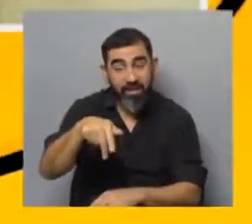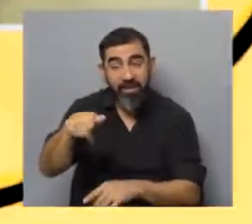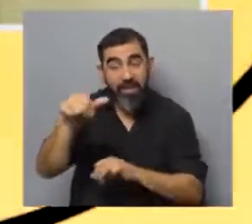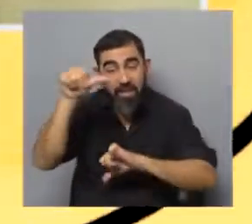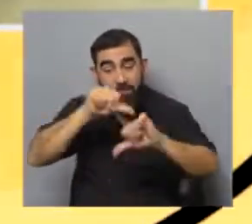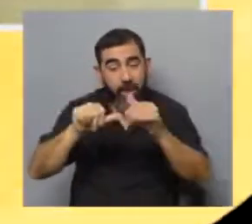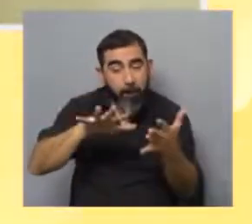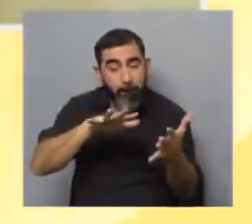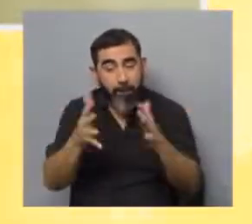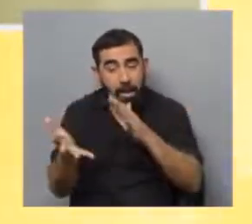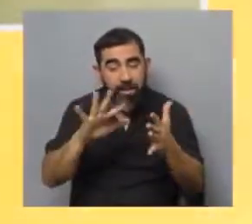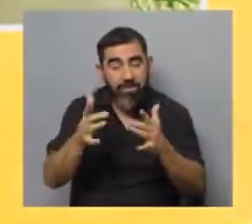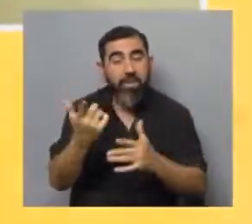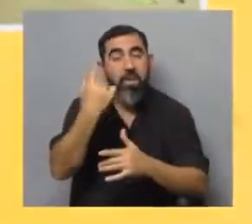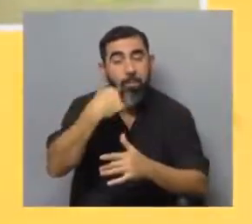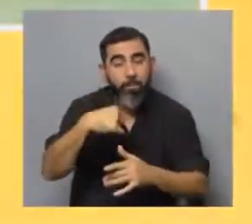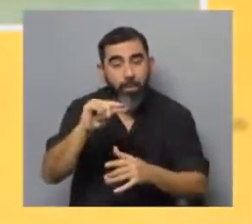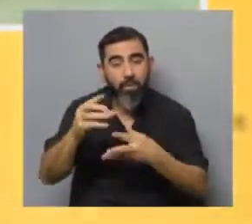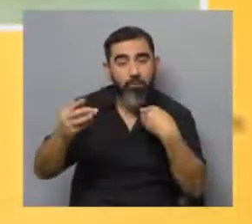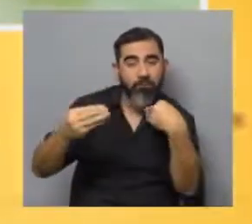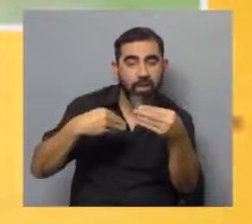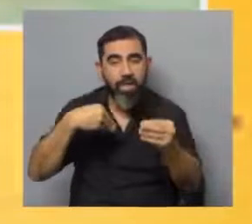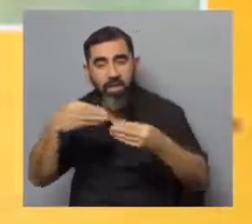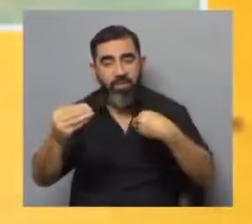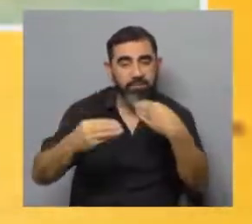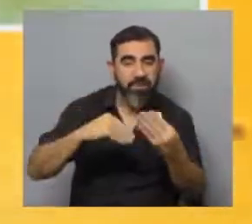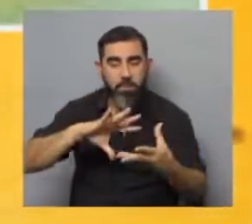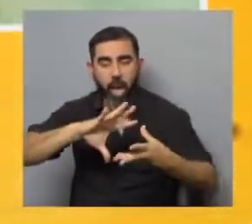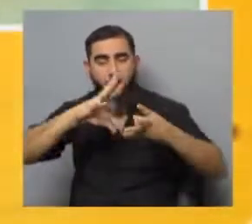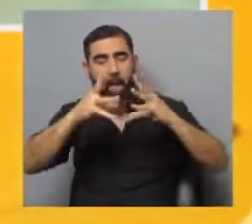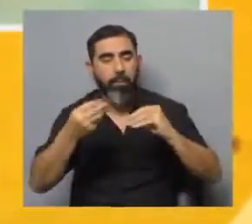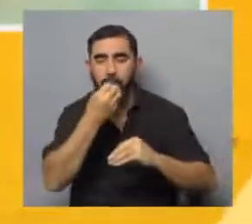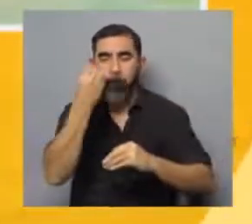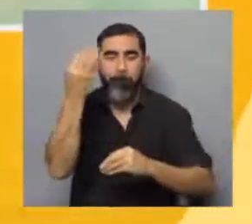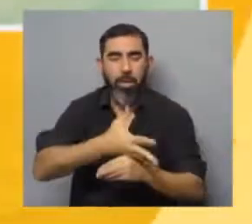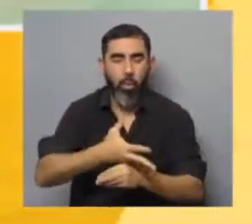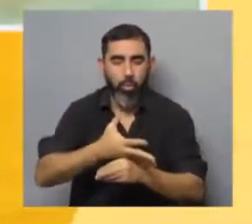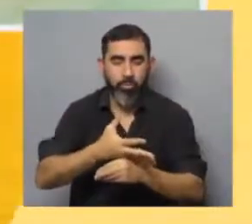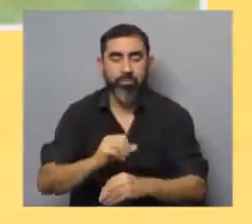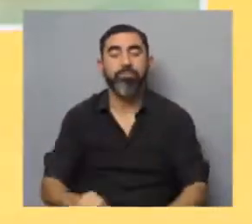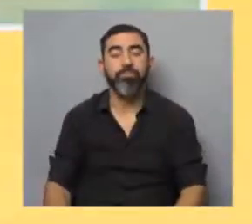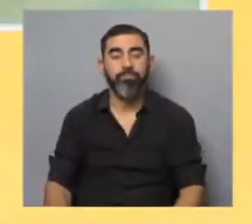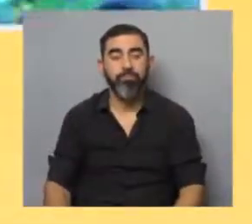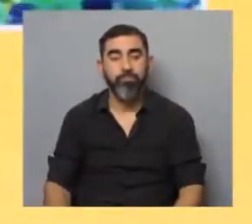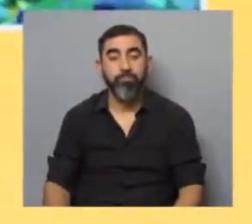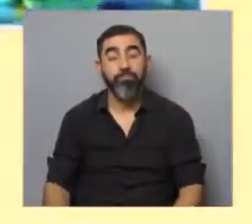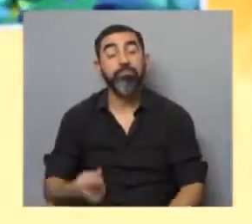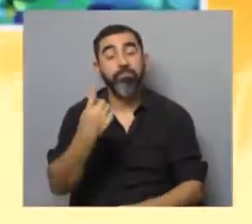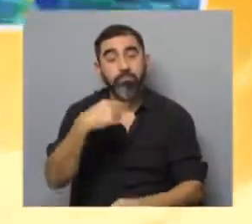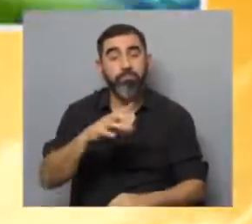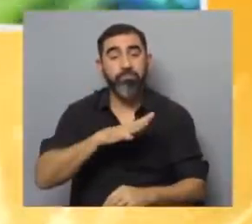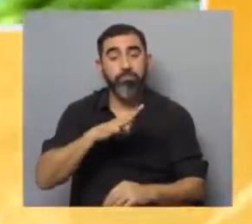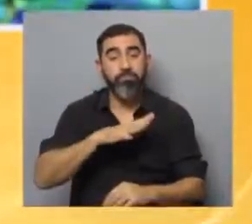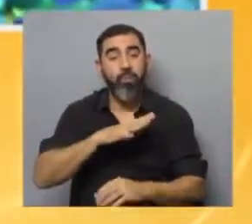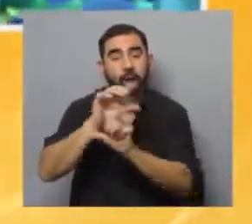químicamente similar, pero mucho más flexible, puede adoptar muchas más estructuras y eso hace que tenga mucho